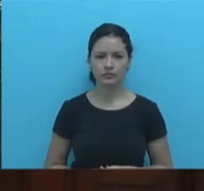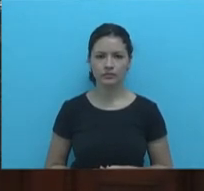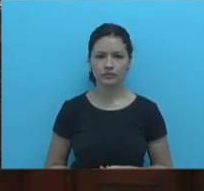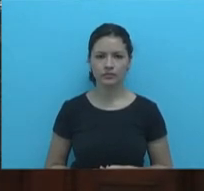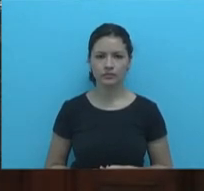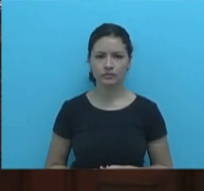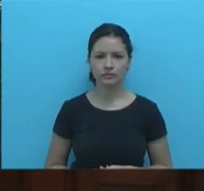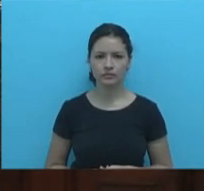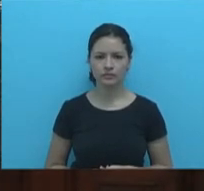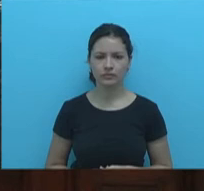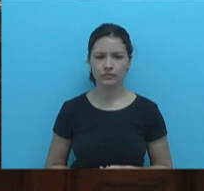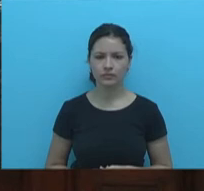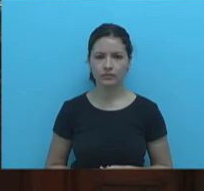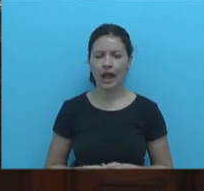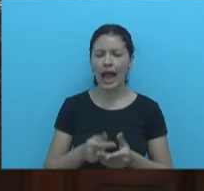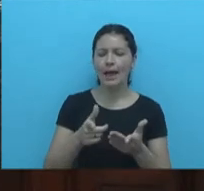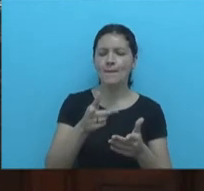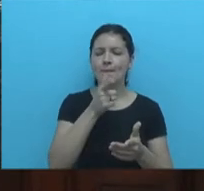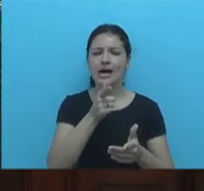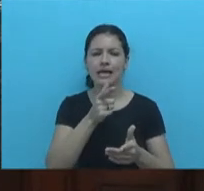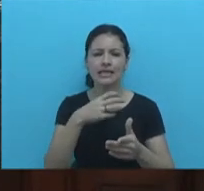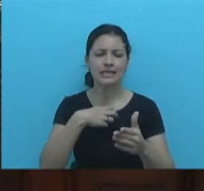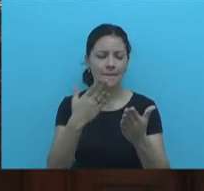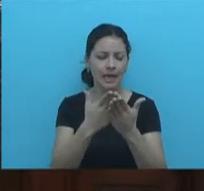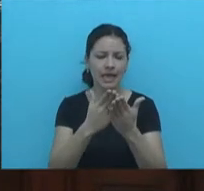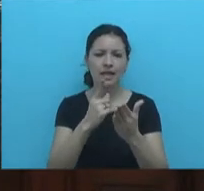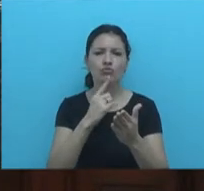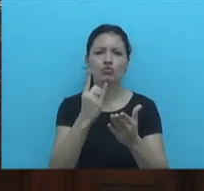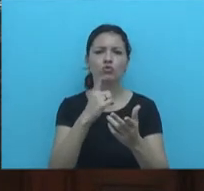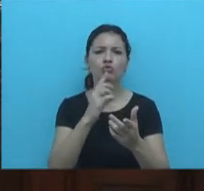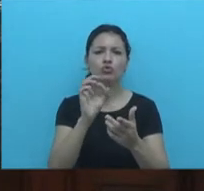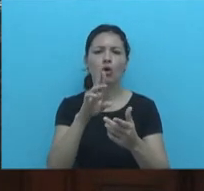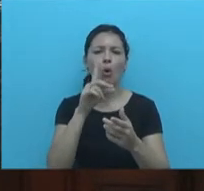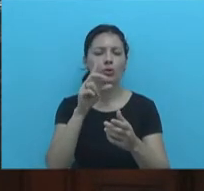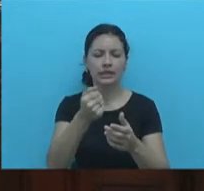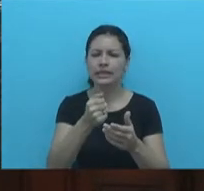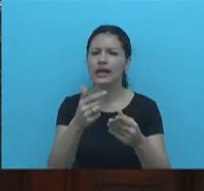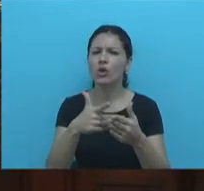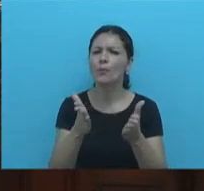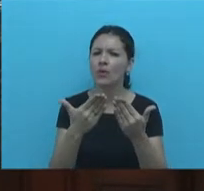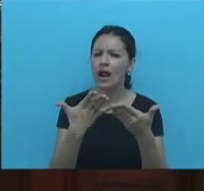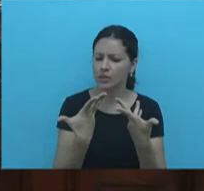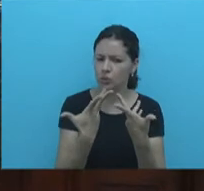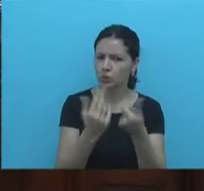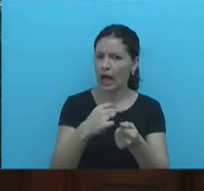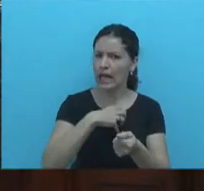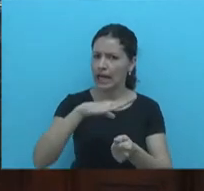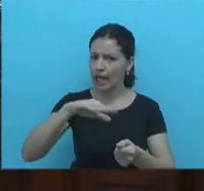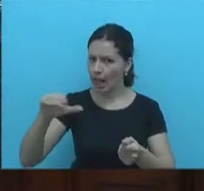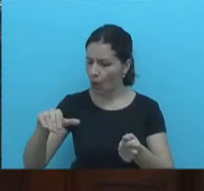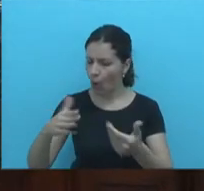sería como una materia parecida a tutoría. Es para acompañar al alumno, no para evaluarlo de forma como